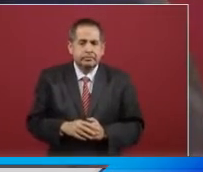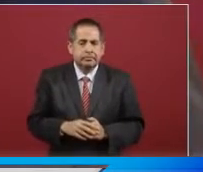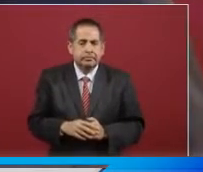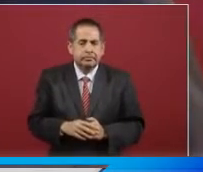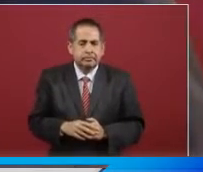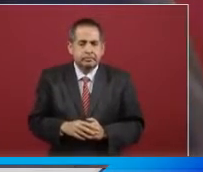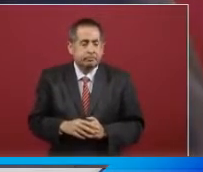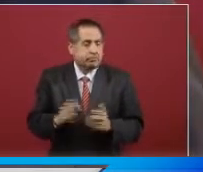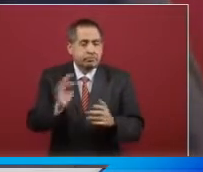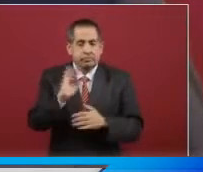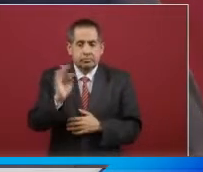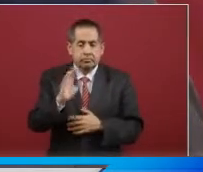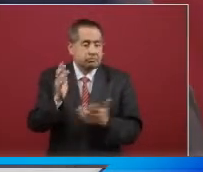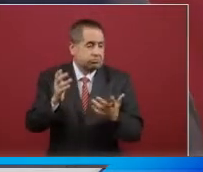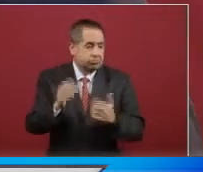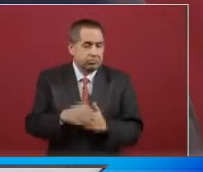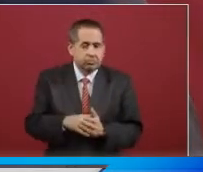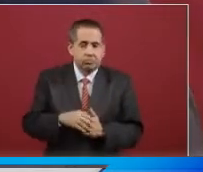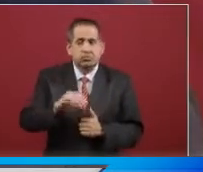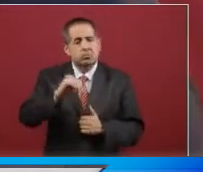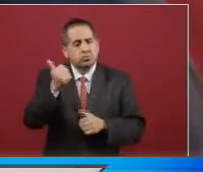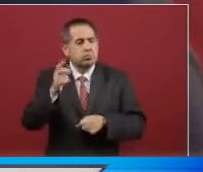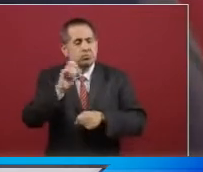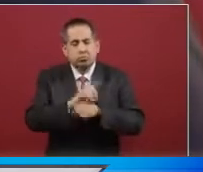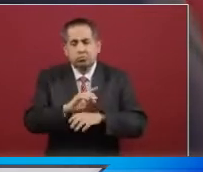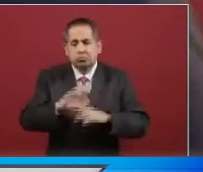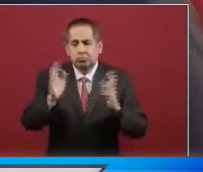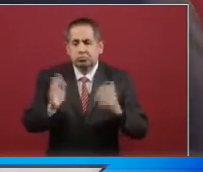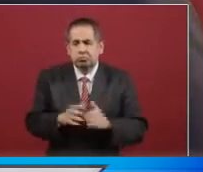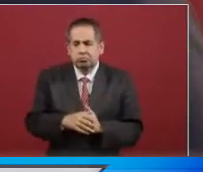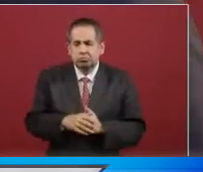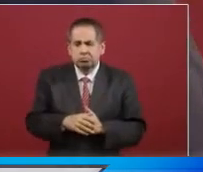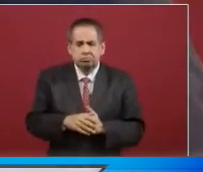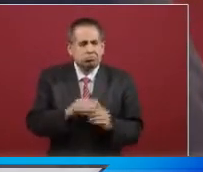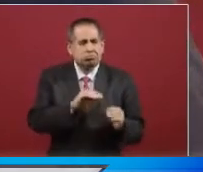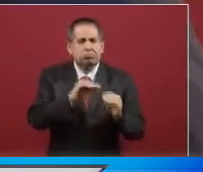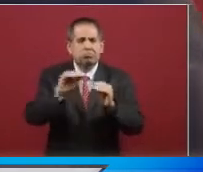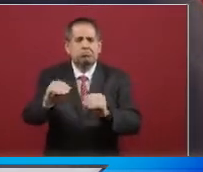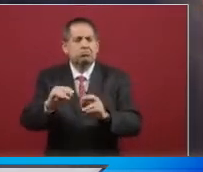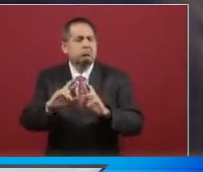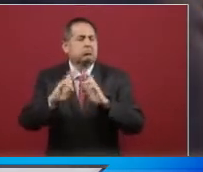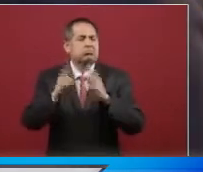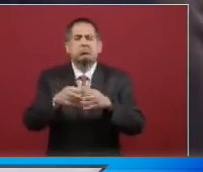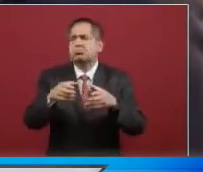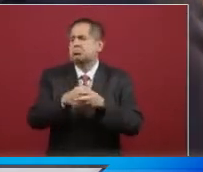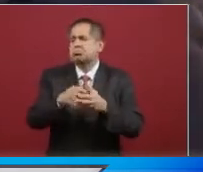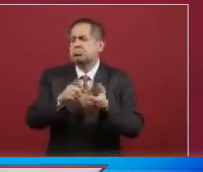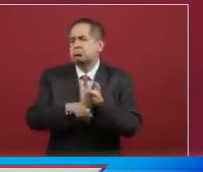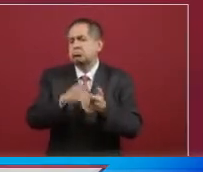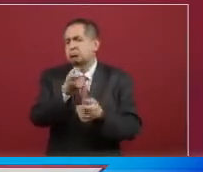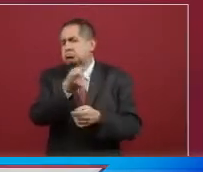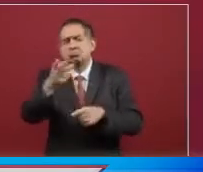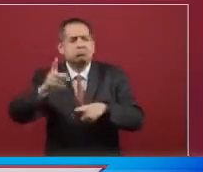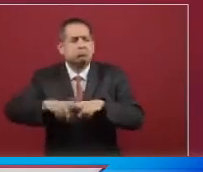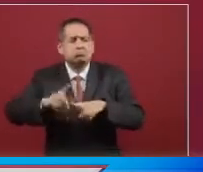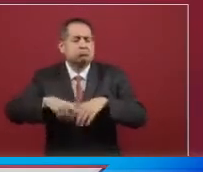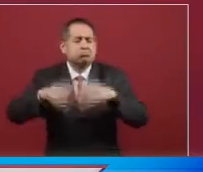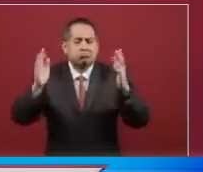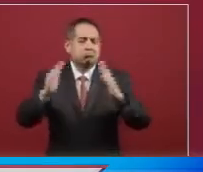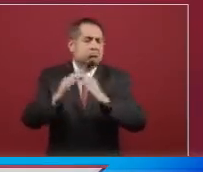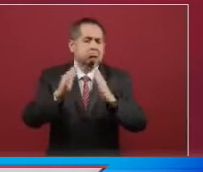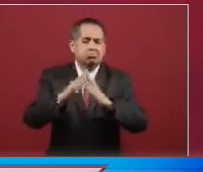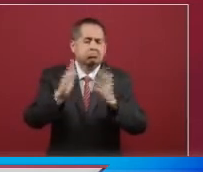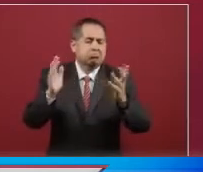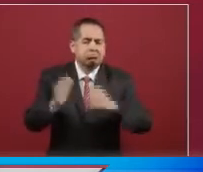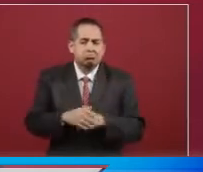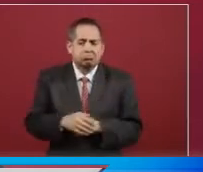entre México, Estados Unidos y Canadá, TEMEC, y la financiación de un programa migratorio, y se informó en un comunicado al finalizar la